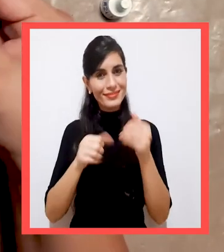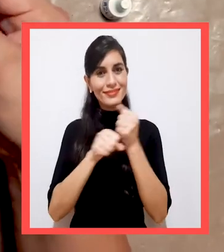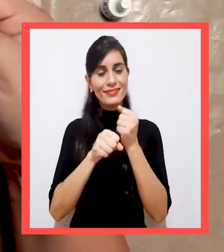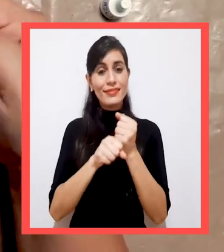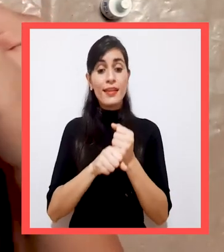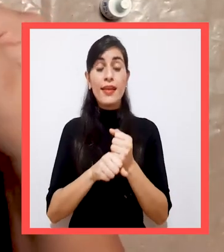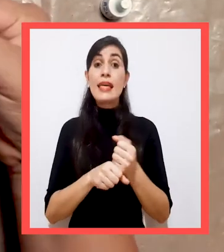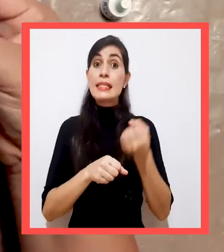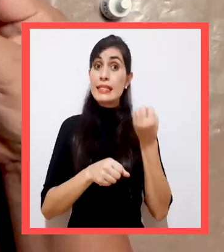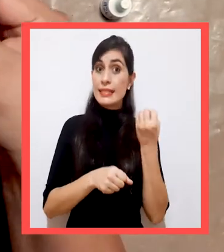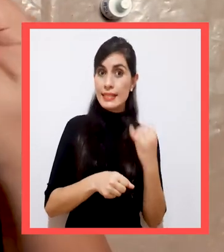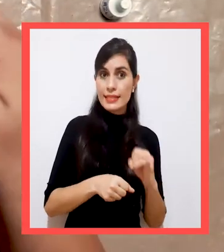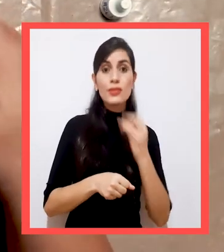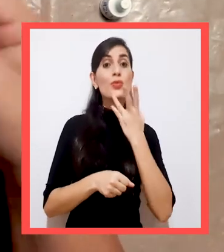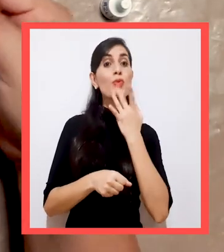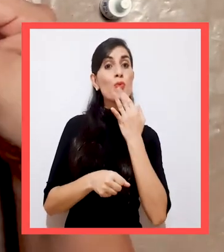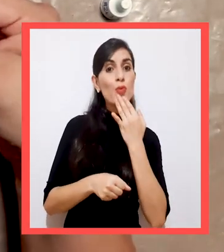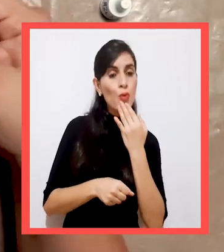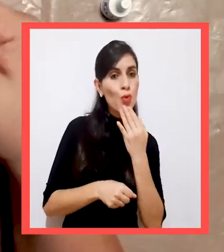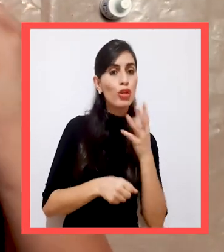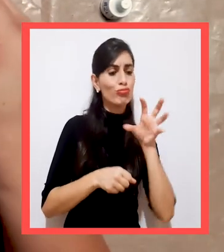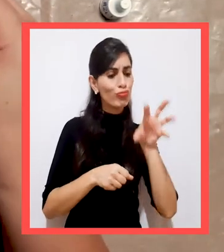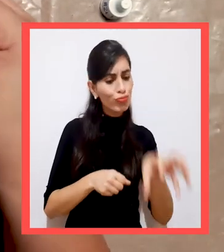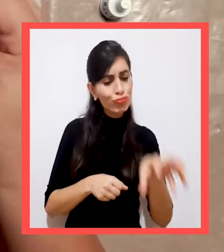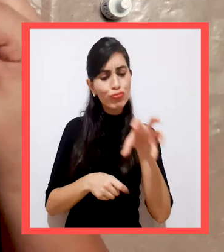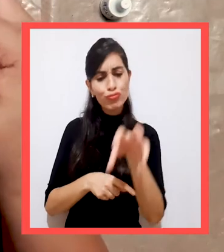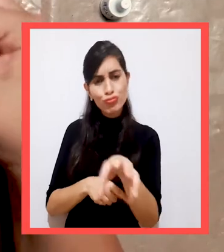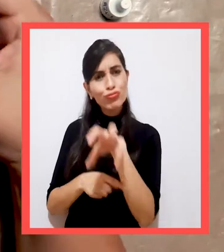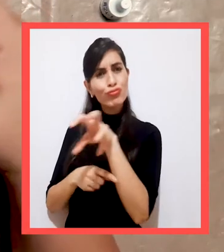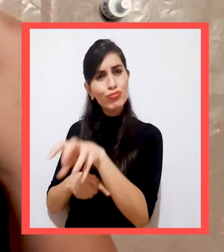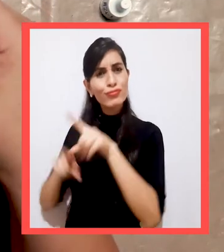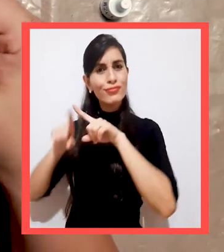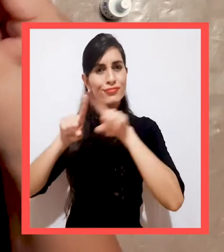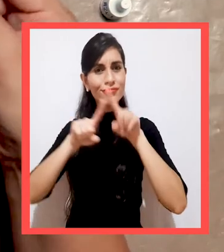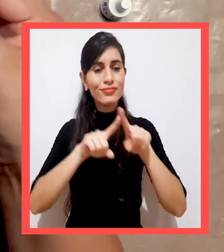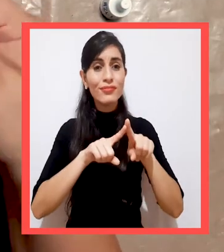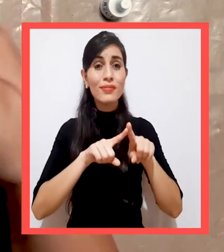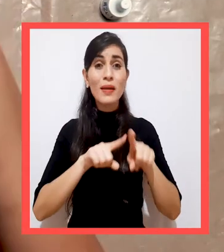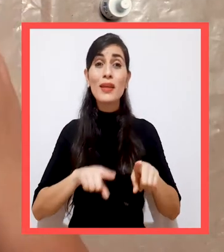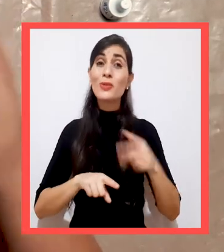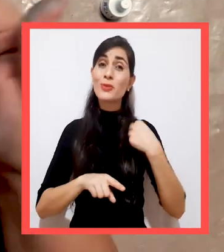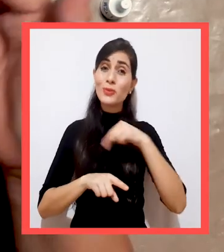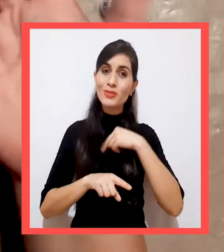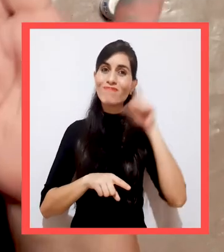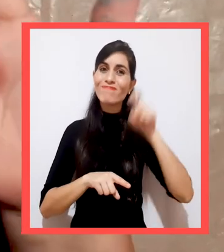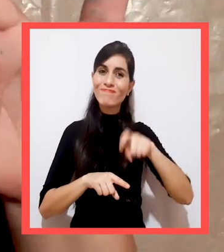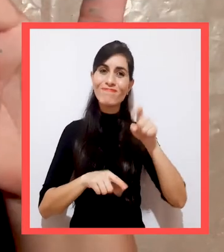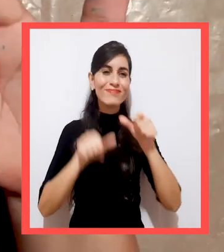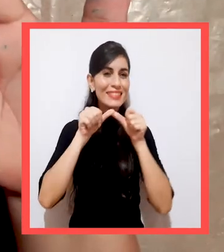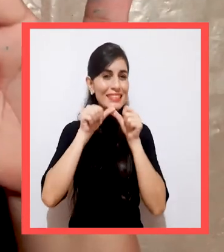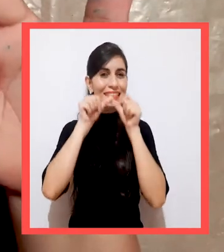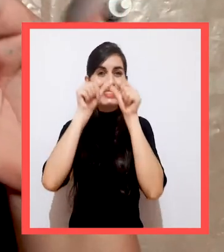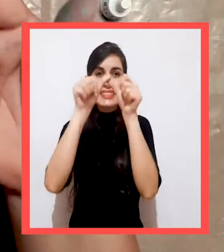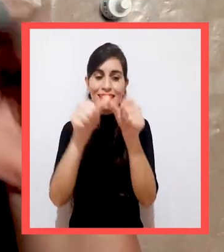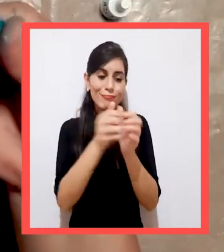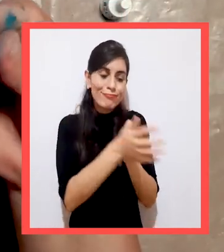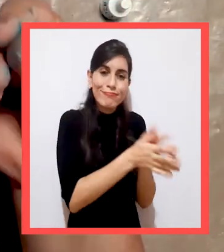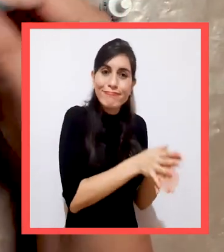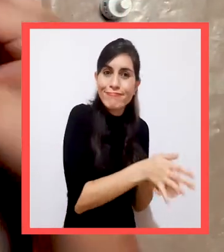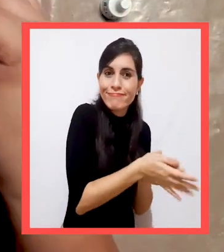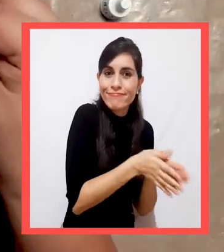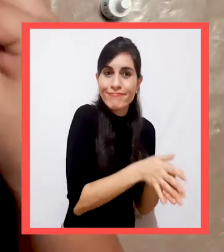vamos a hacer varias mezclas de colores, tenemos que evitar que nuestras manos estén manchadas de un